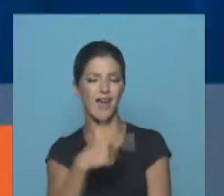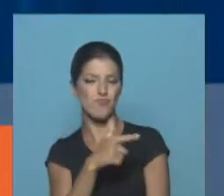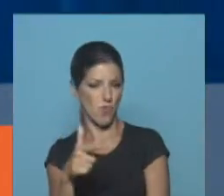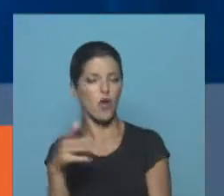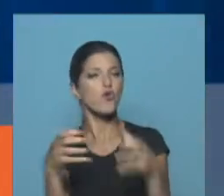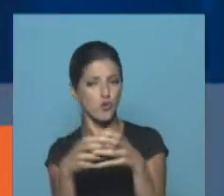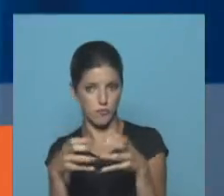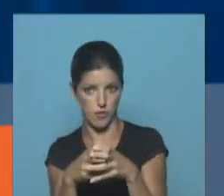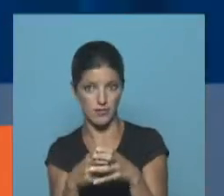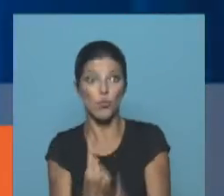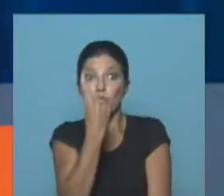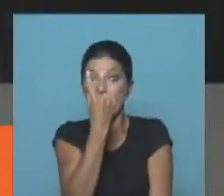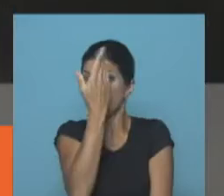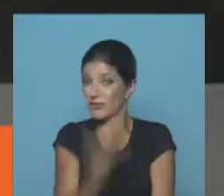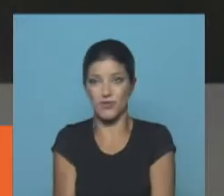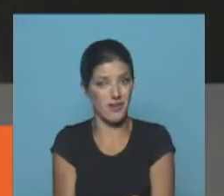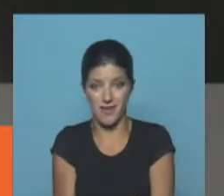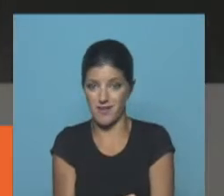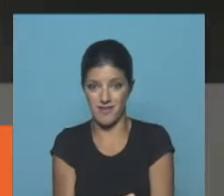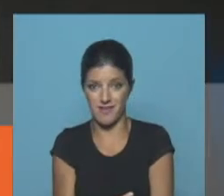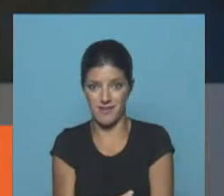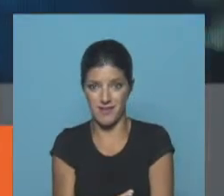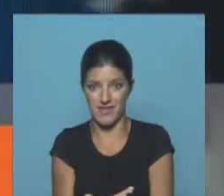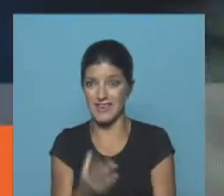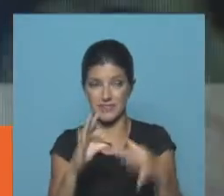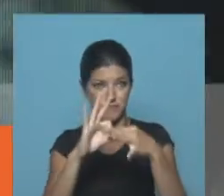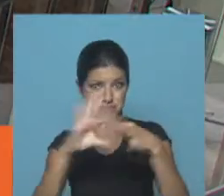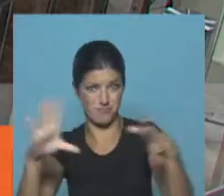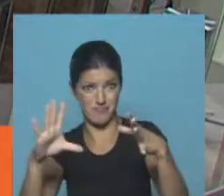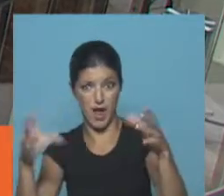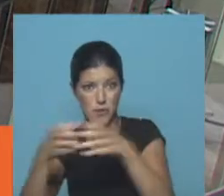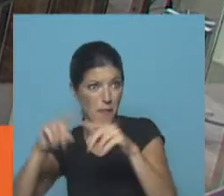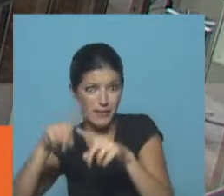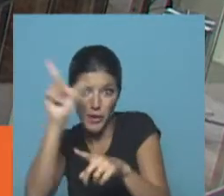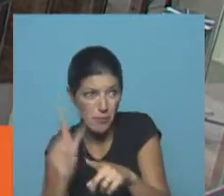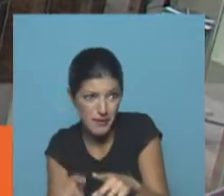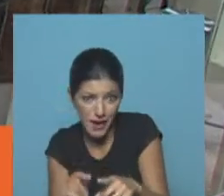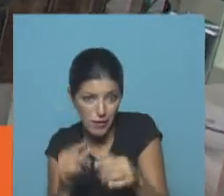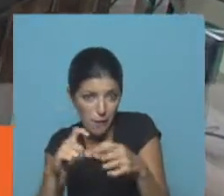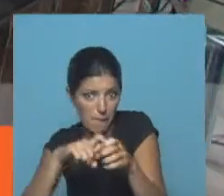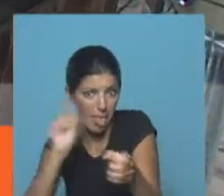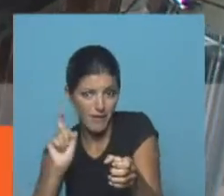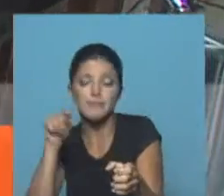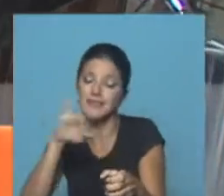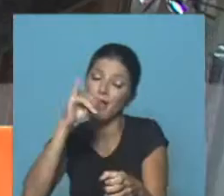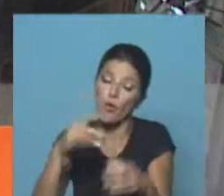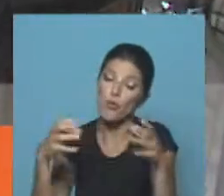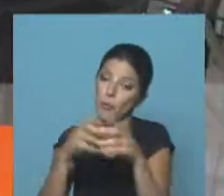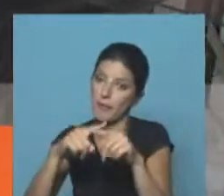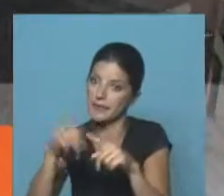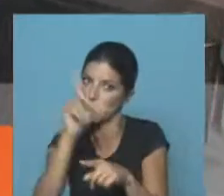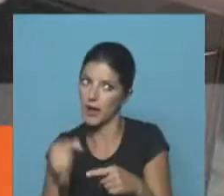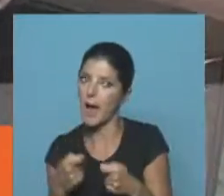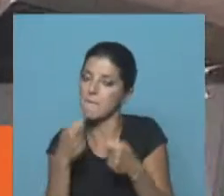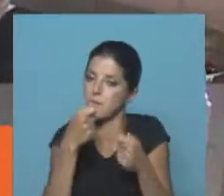movimiento, acá este es un hombre solo que no tiene nada que ver con el Partido Republicano. El Partido Republicano lo está apoyando, pero nunca ha sido la